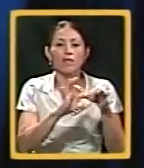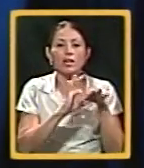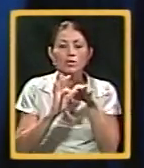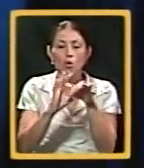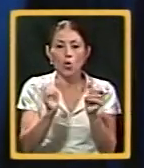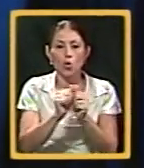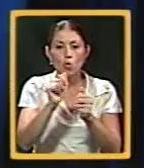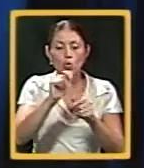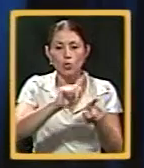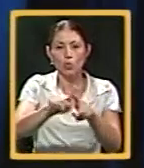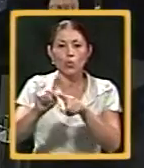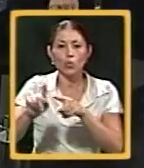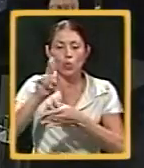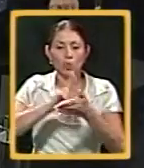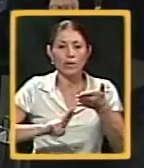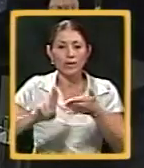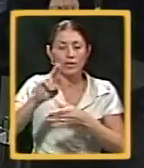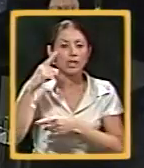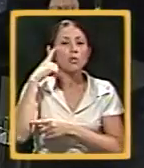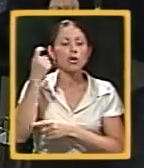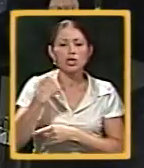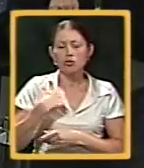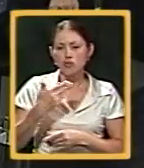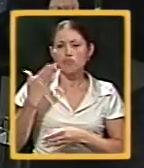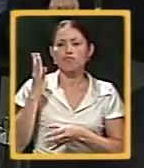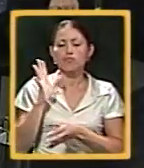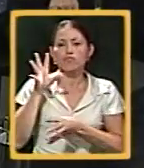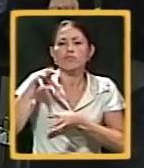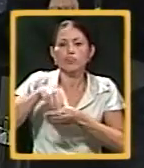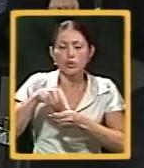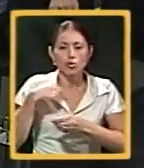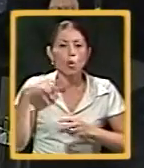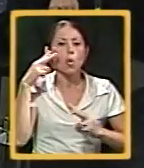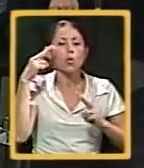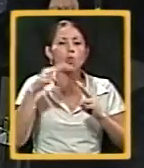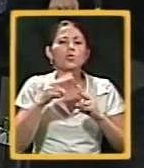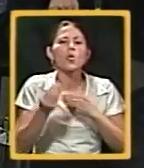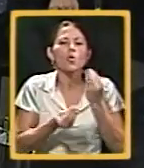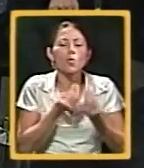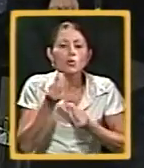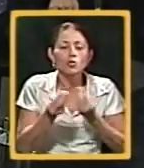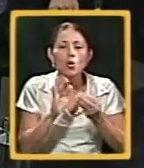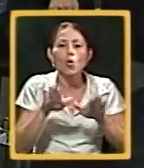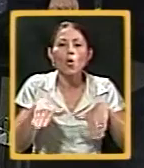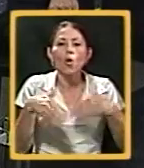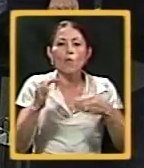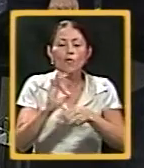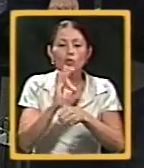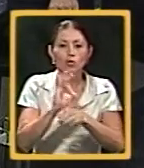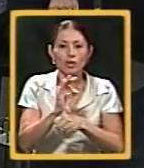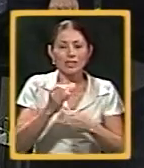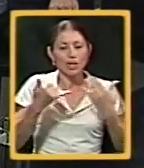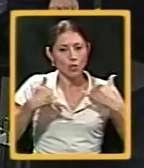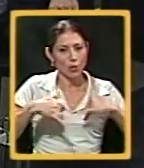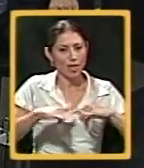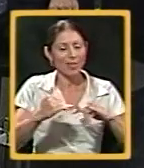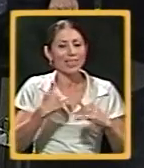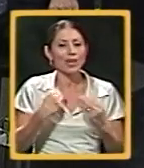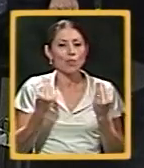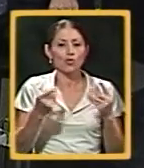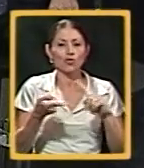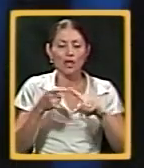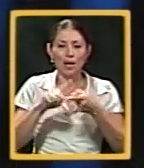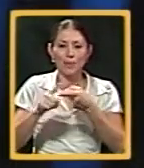pues porque estuve adentro y conozco cómo son, cómo funcionan, y todavía tengo muchos amigos por aquí, entonces yo creo